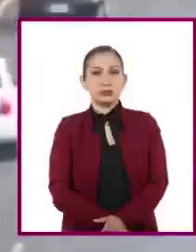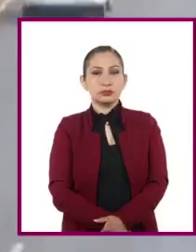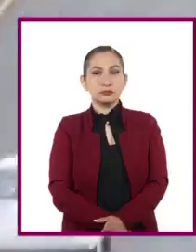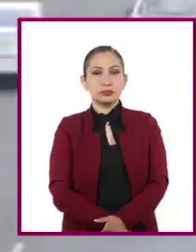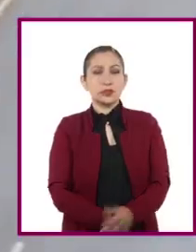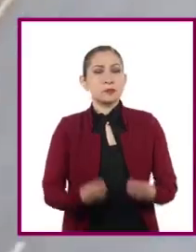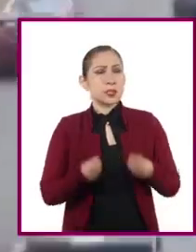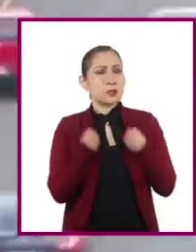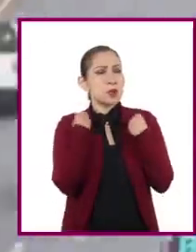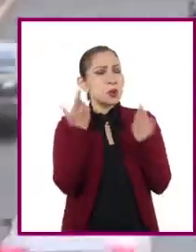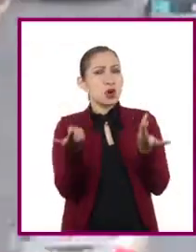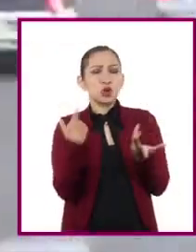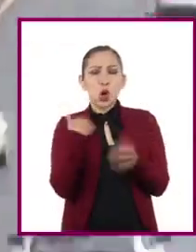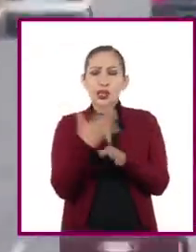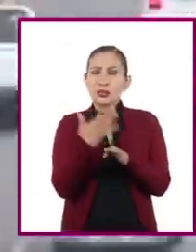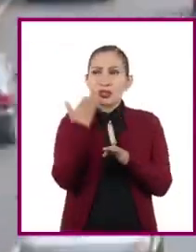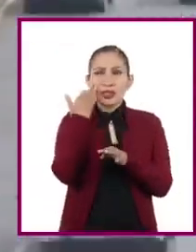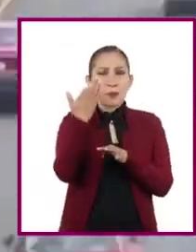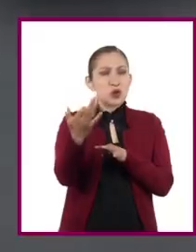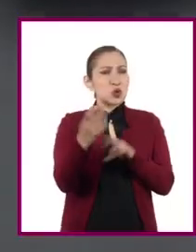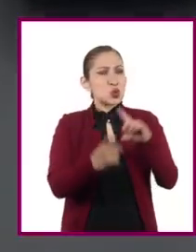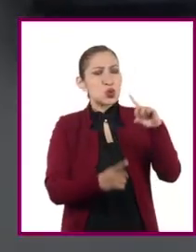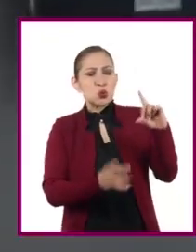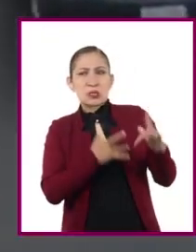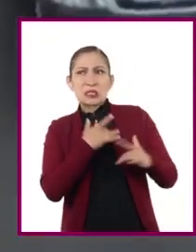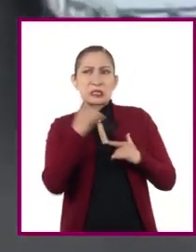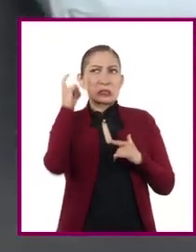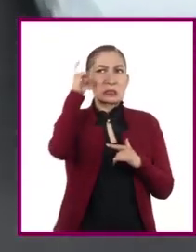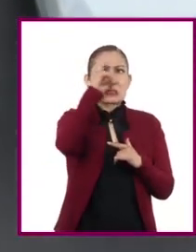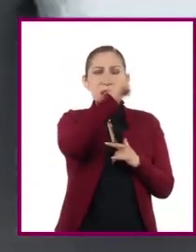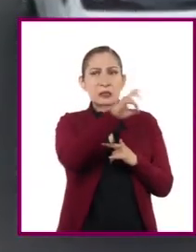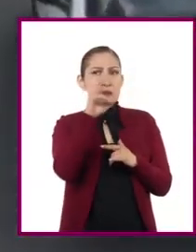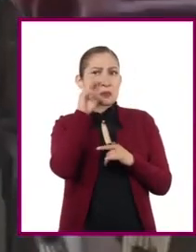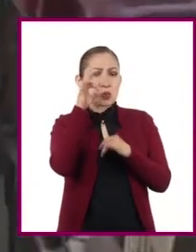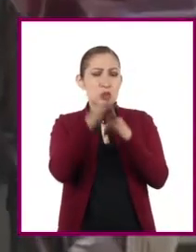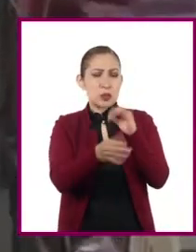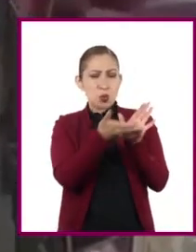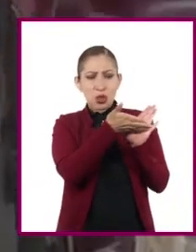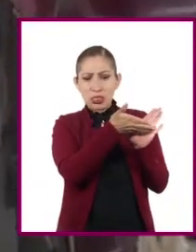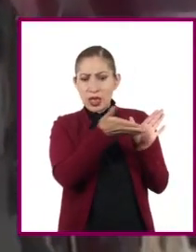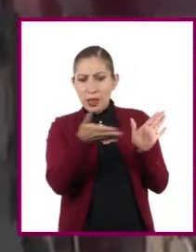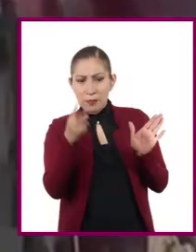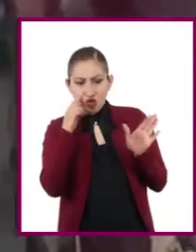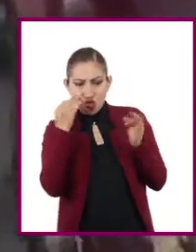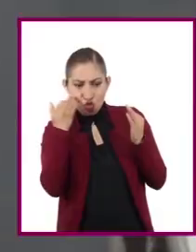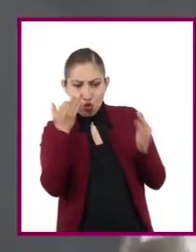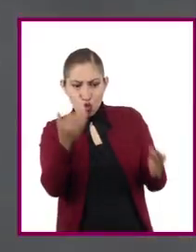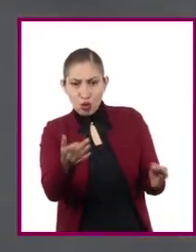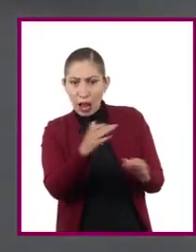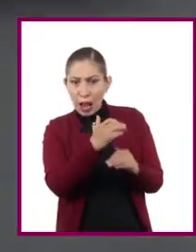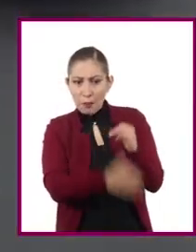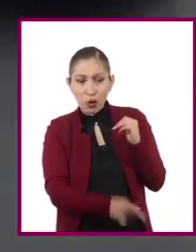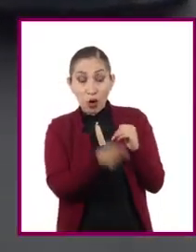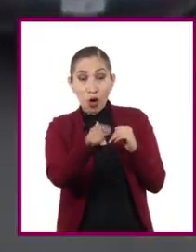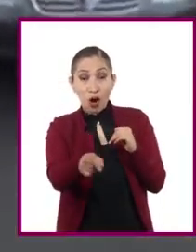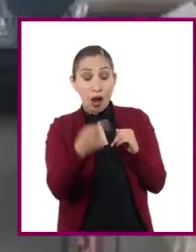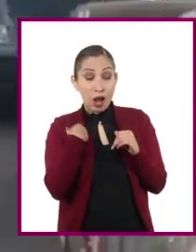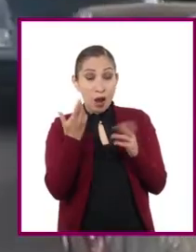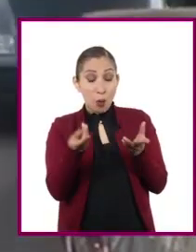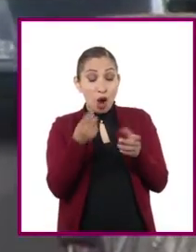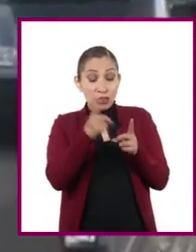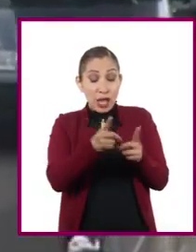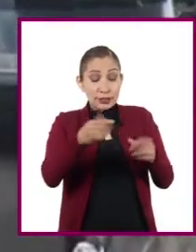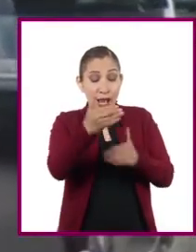Vivimos en una época de incertidumbre y estamos siendo testigos del final de una era. Los efectos del